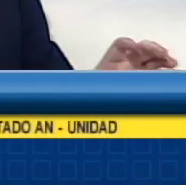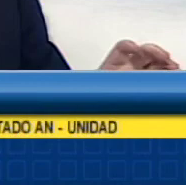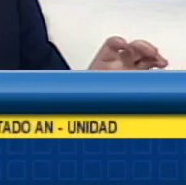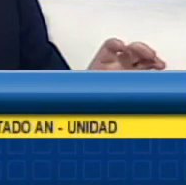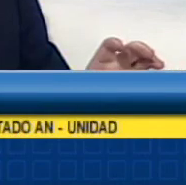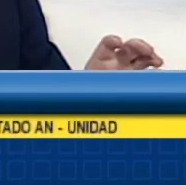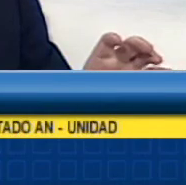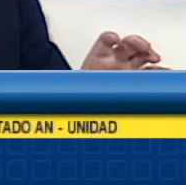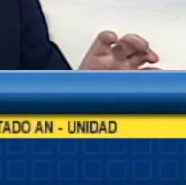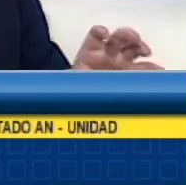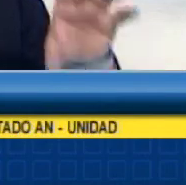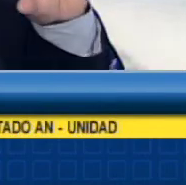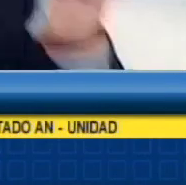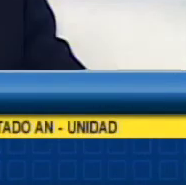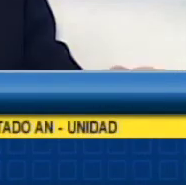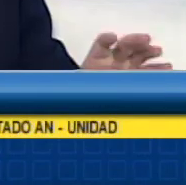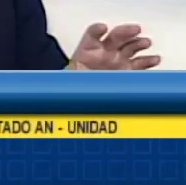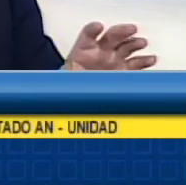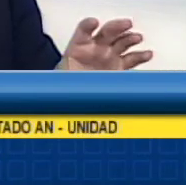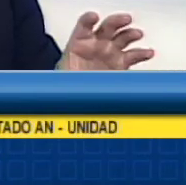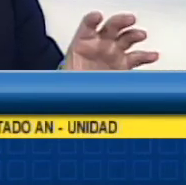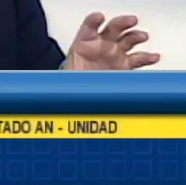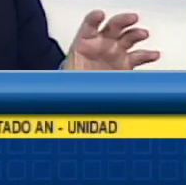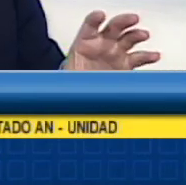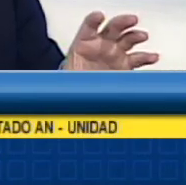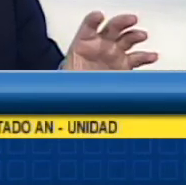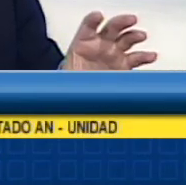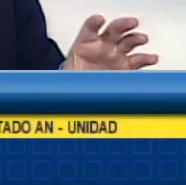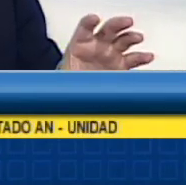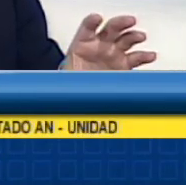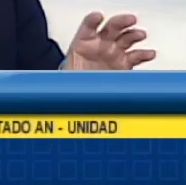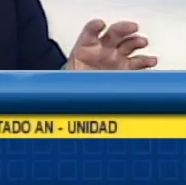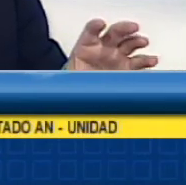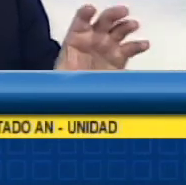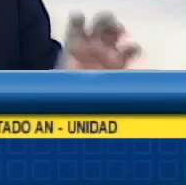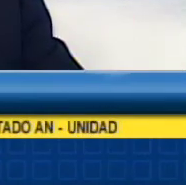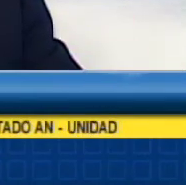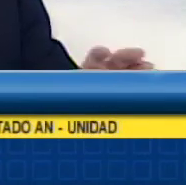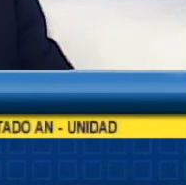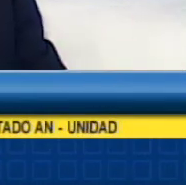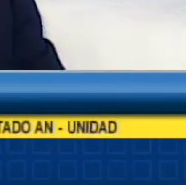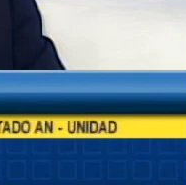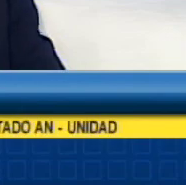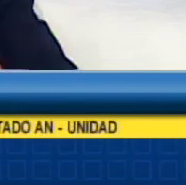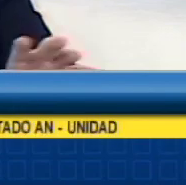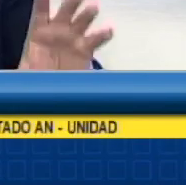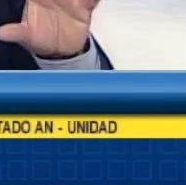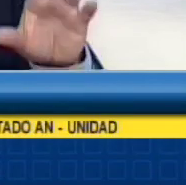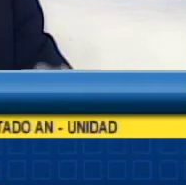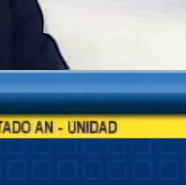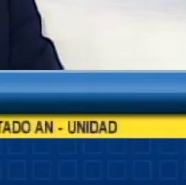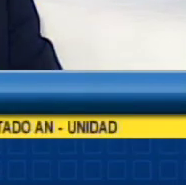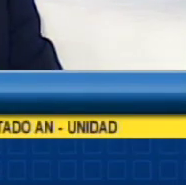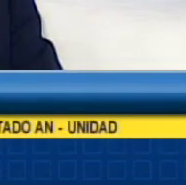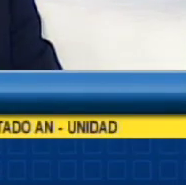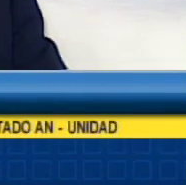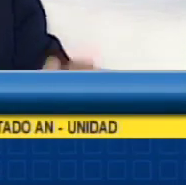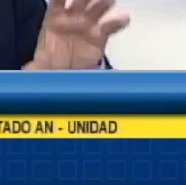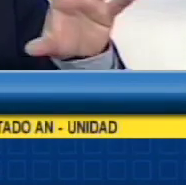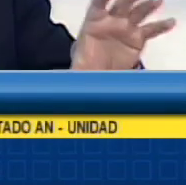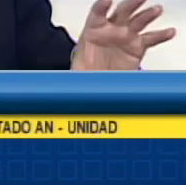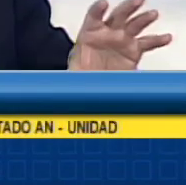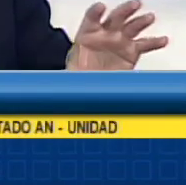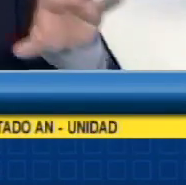de la confrontación, que siempre está la gente que está en el oficialismo sembrando ese discurso. Diosdado es el típico ejemplo de